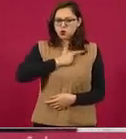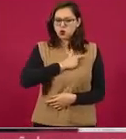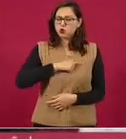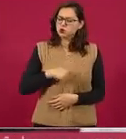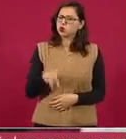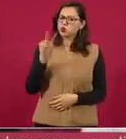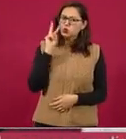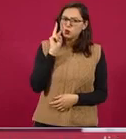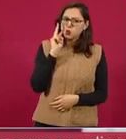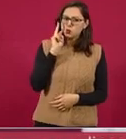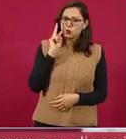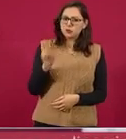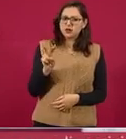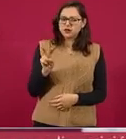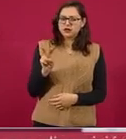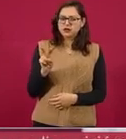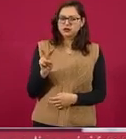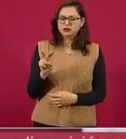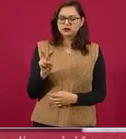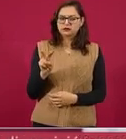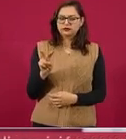un